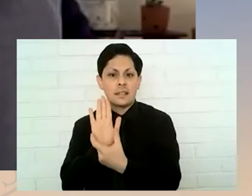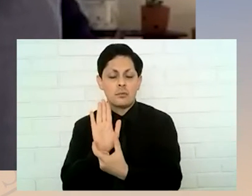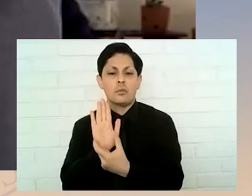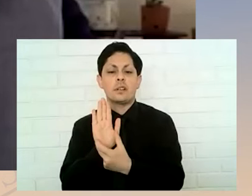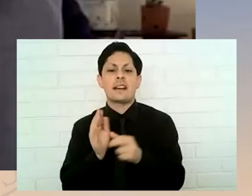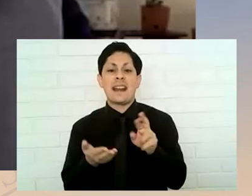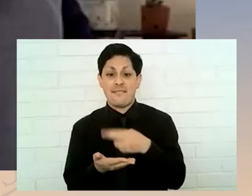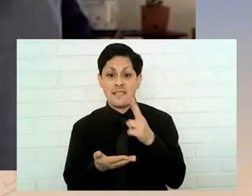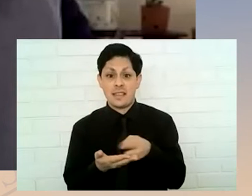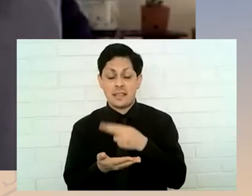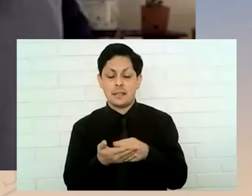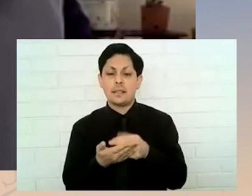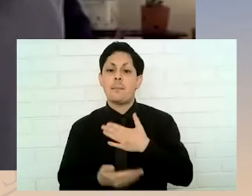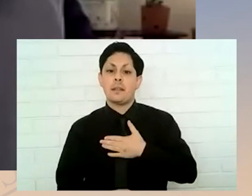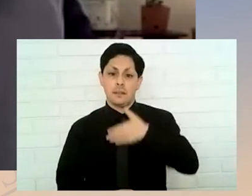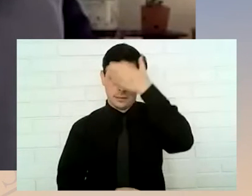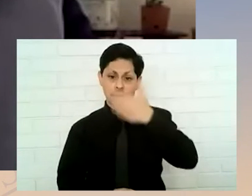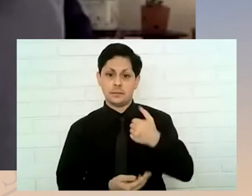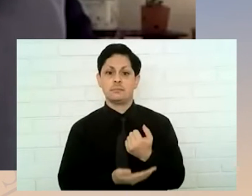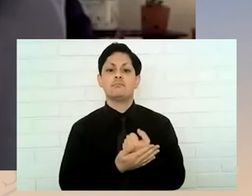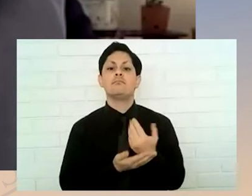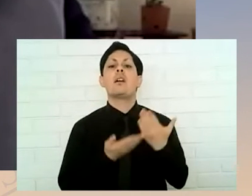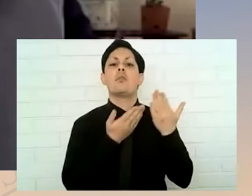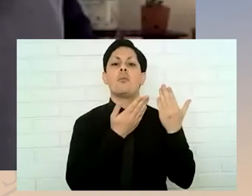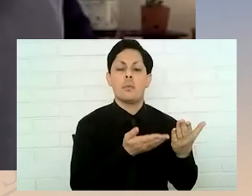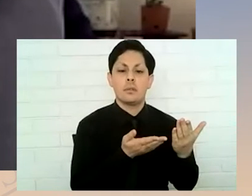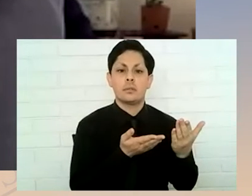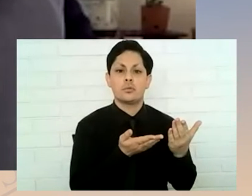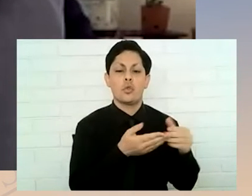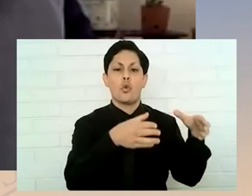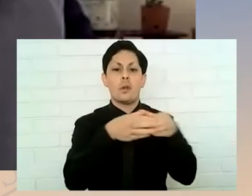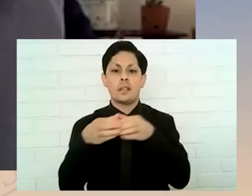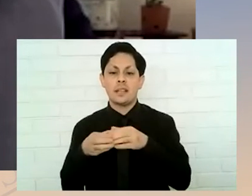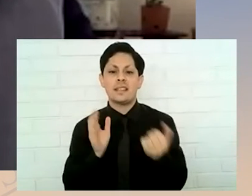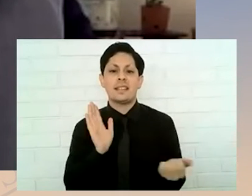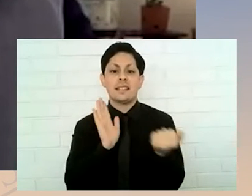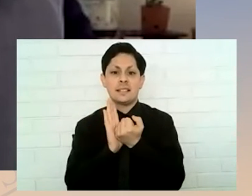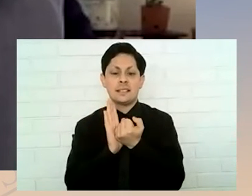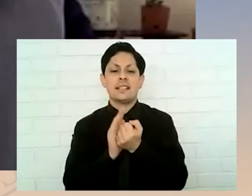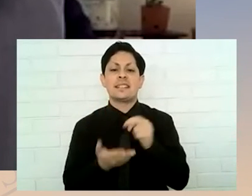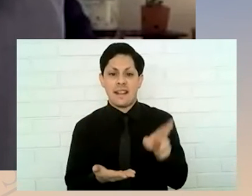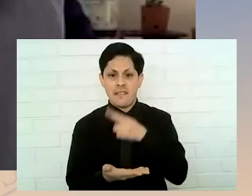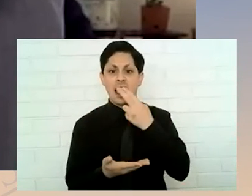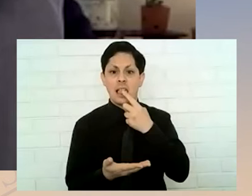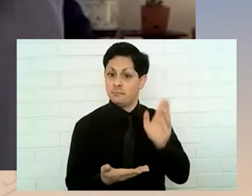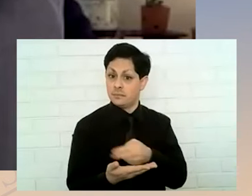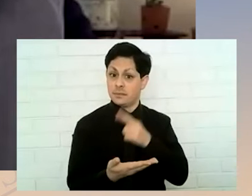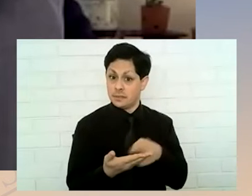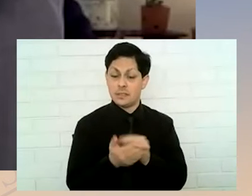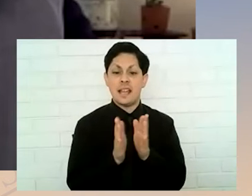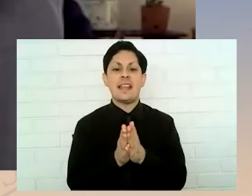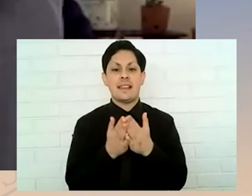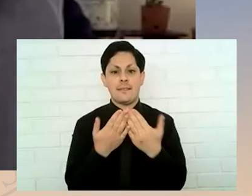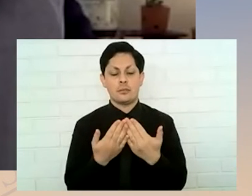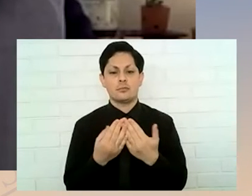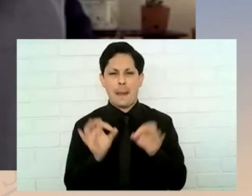Es además colaboradora e integrante de comités editoriales de revistas y libros